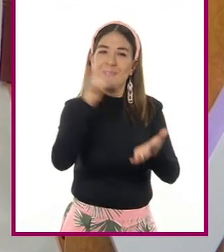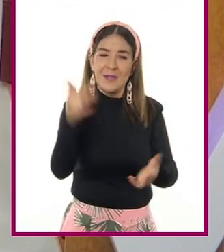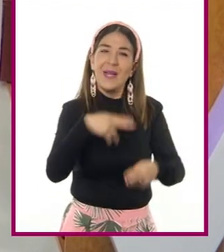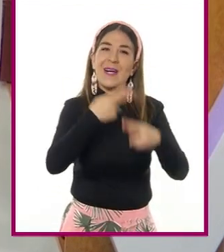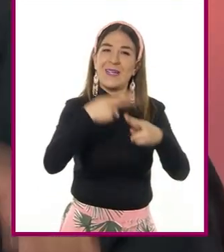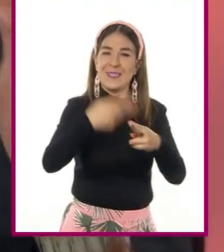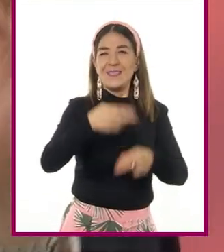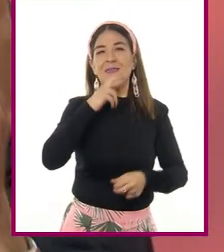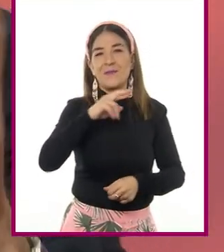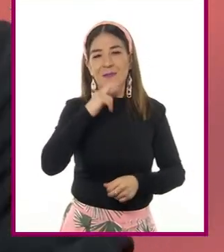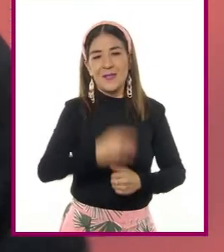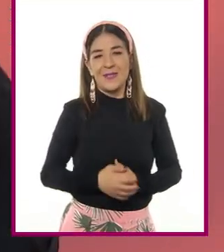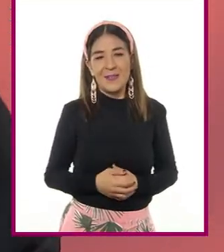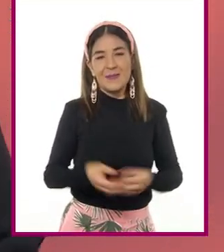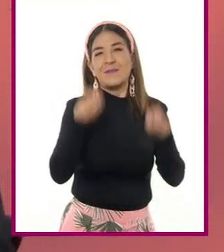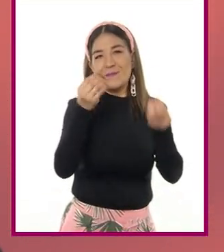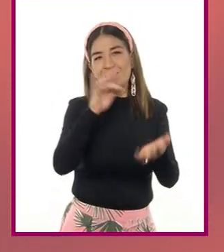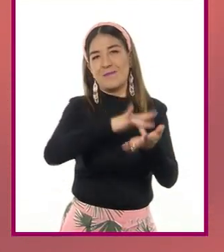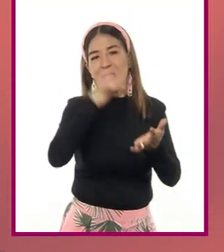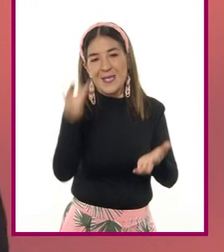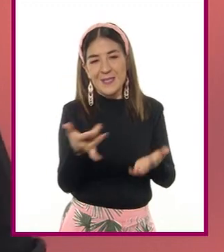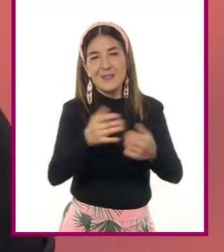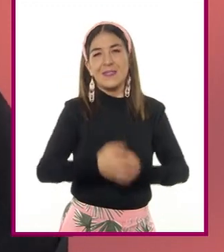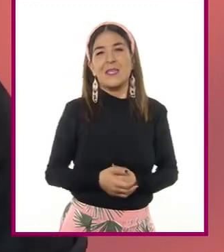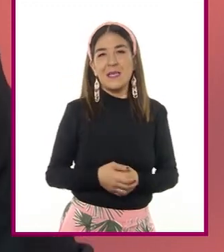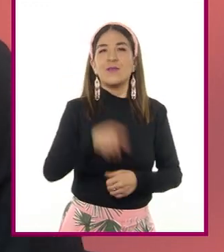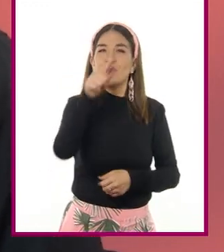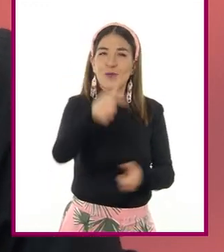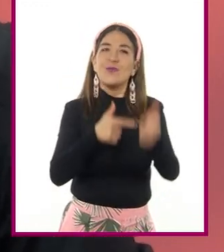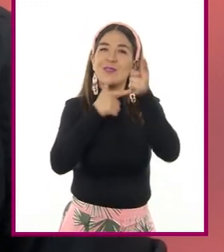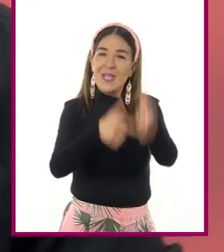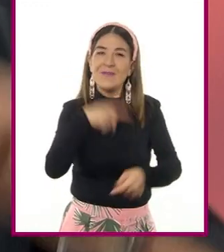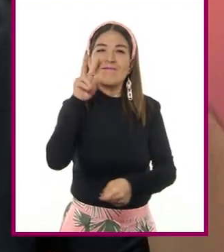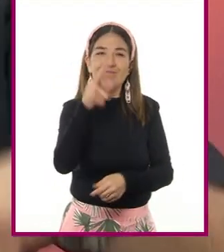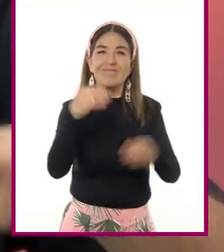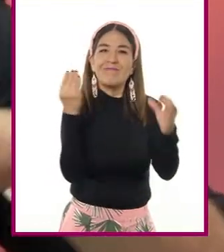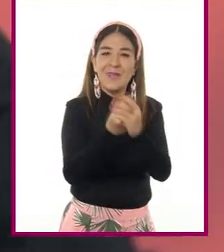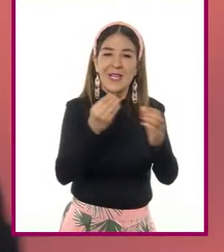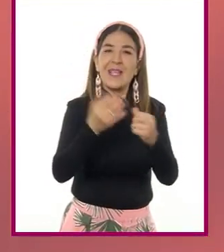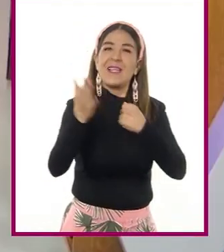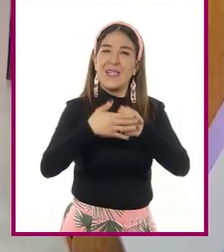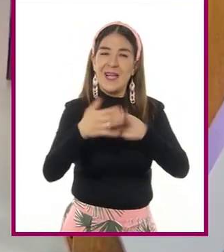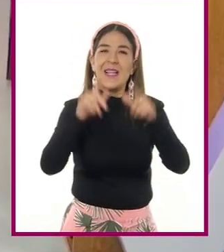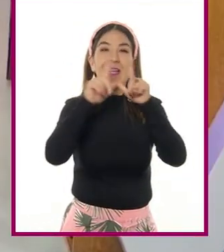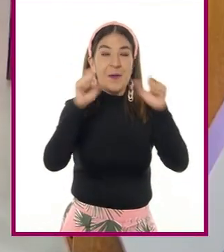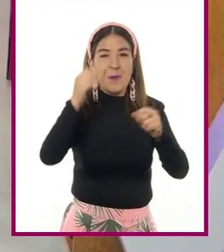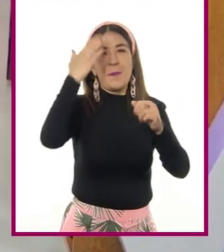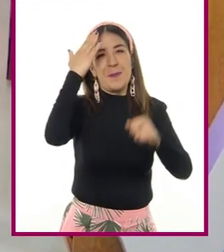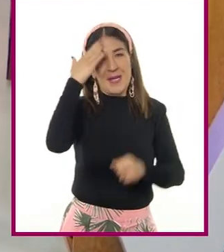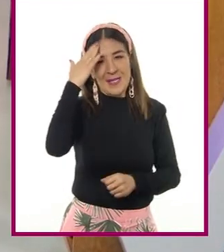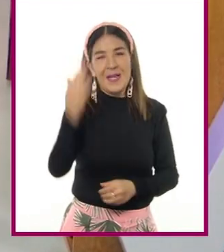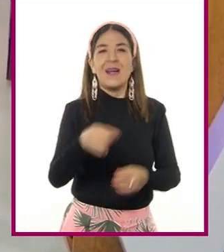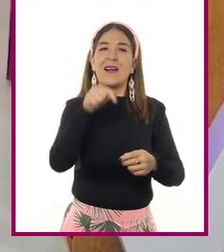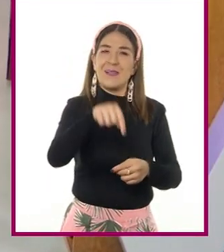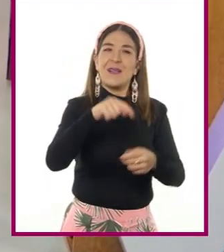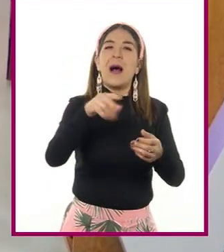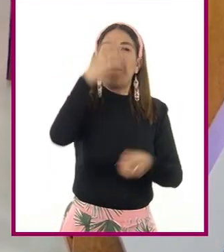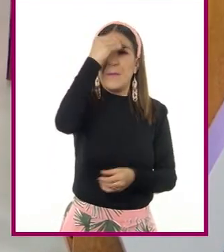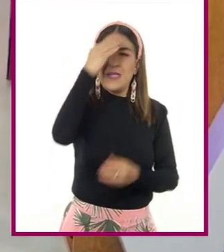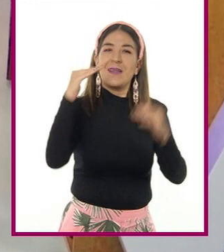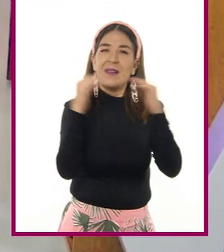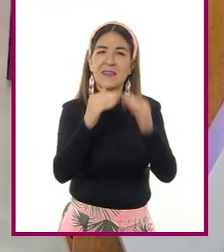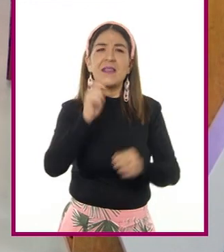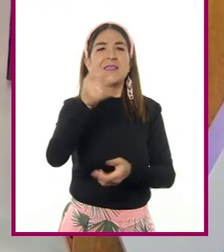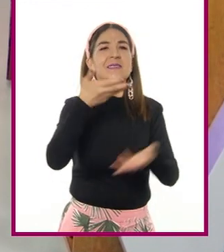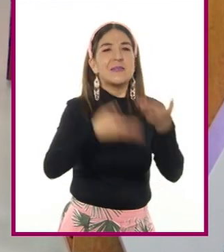y hasta pronto. Muchas gracias. Gracias por seguir las sesiones de lengua materna aquí, en Aprende en Casa, donde hemos